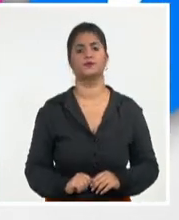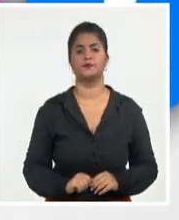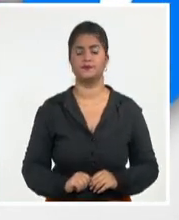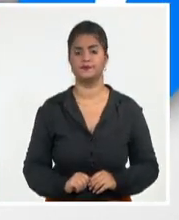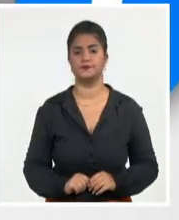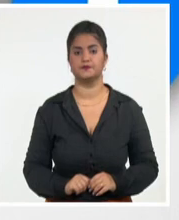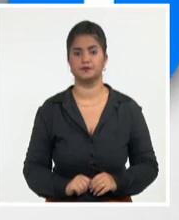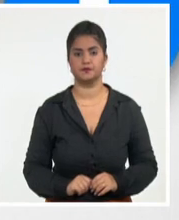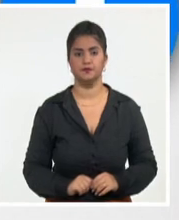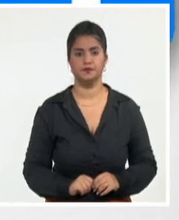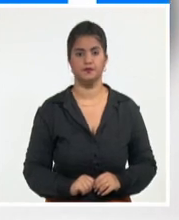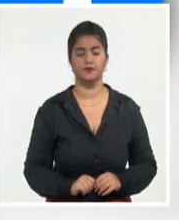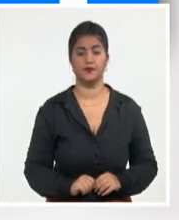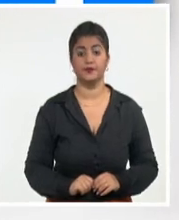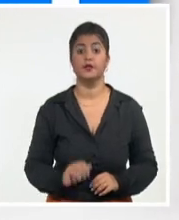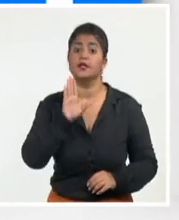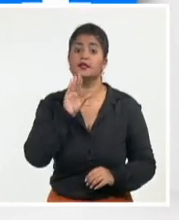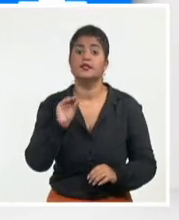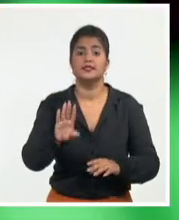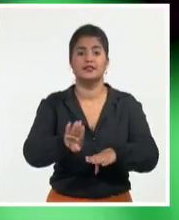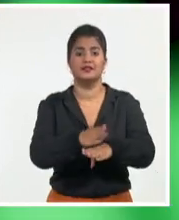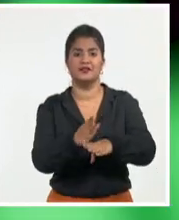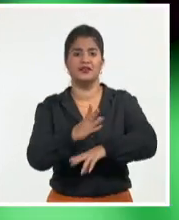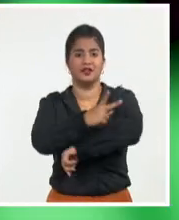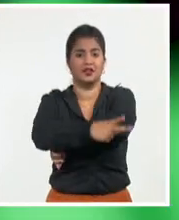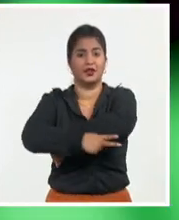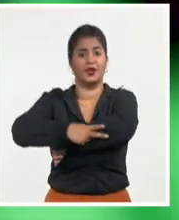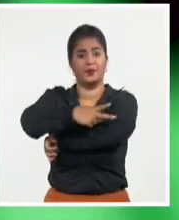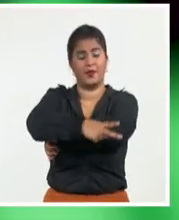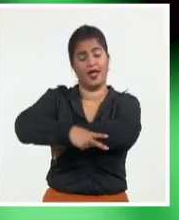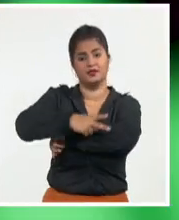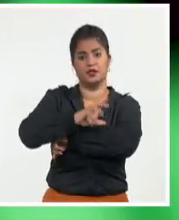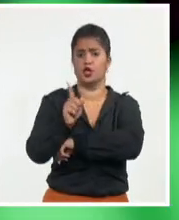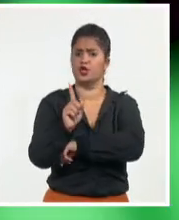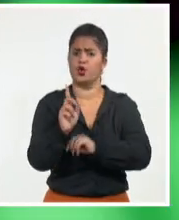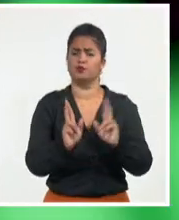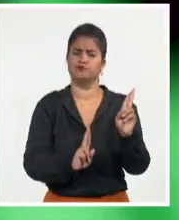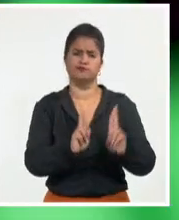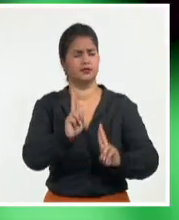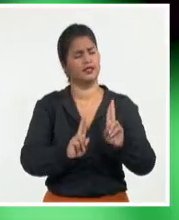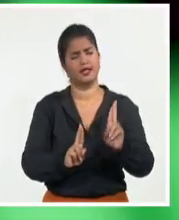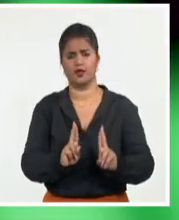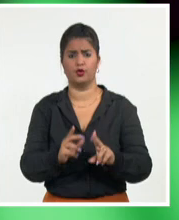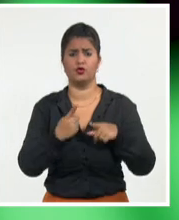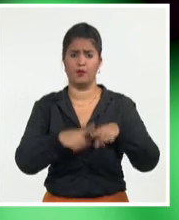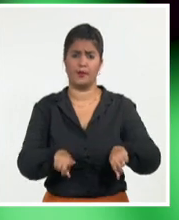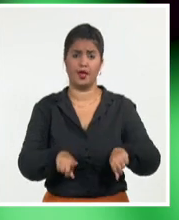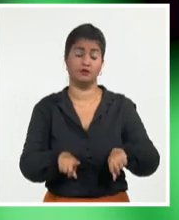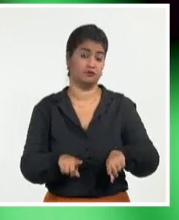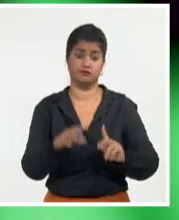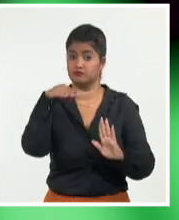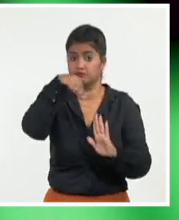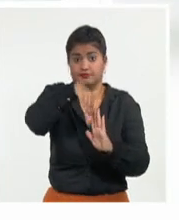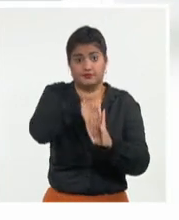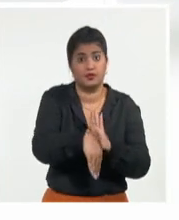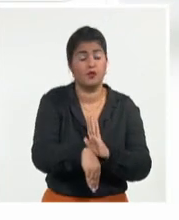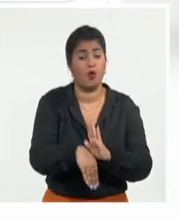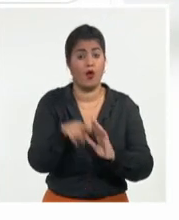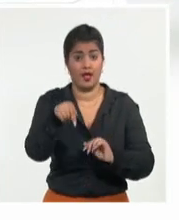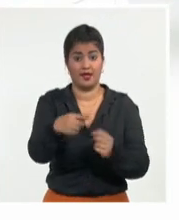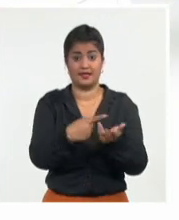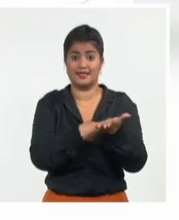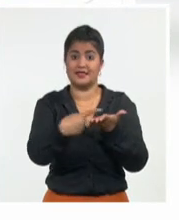la hipocresía de los poderosos que mueven todas las armas disponibles para su propio beneficio. Esta semana, la Comisión Europea bloqueó